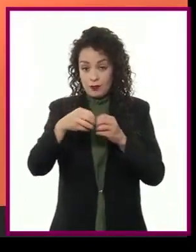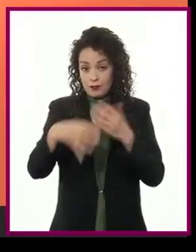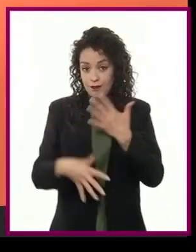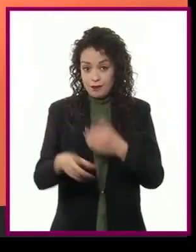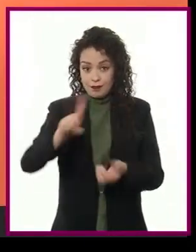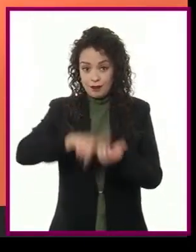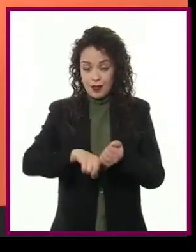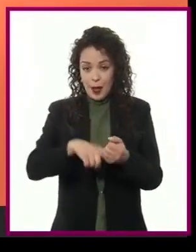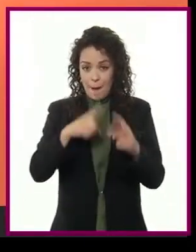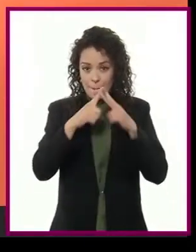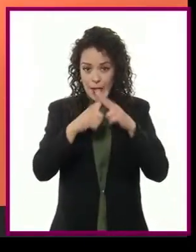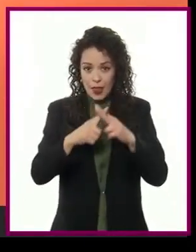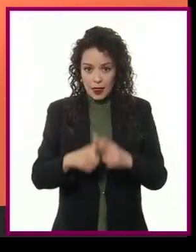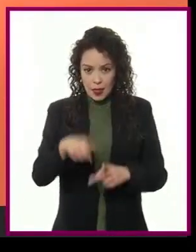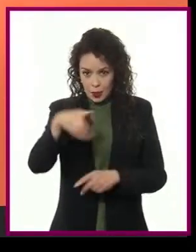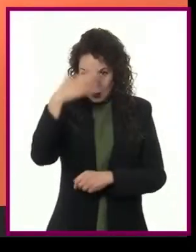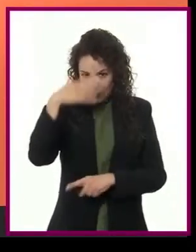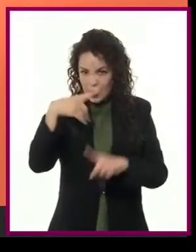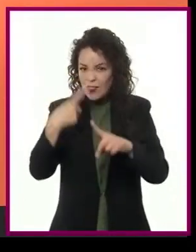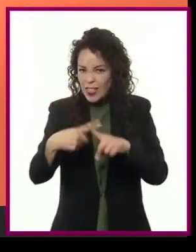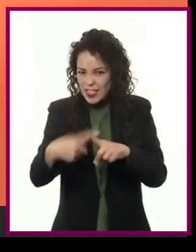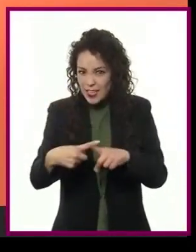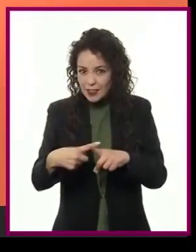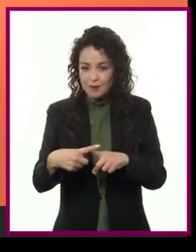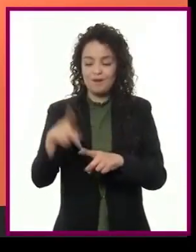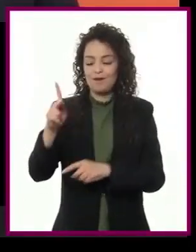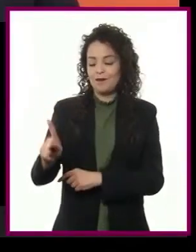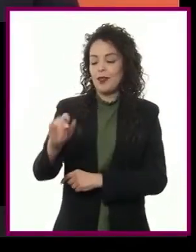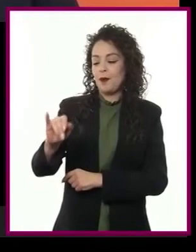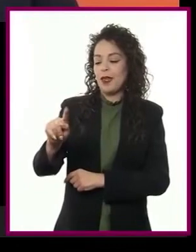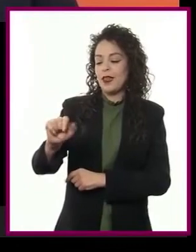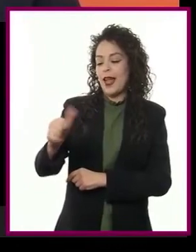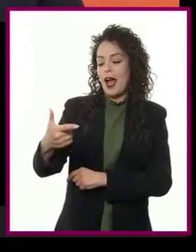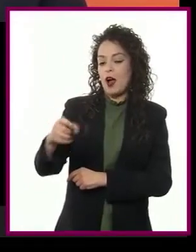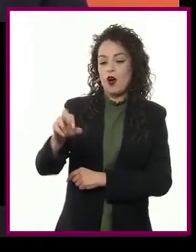trata? Ni más ni menos que de Pitágoras de Samos.